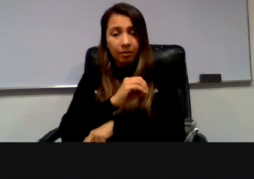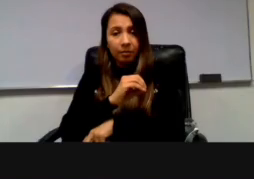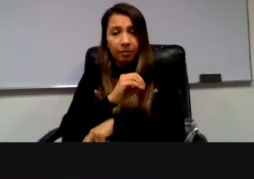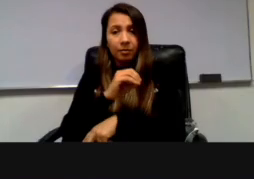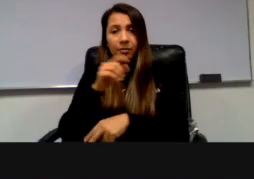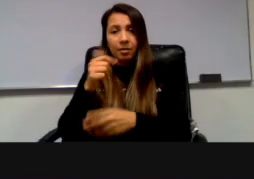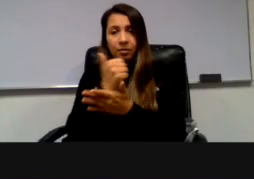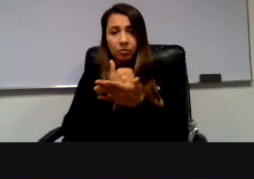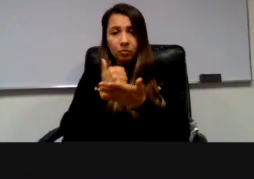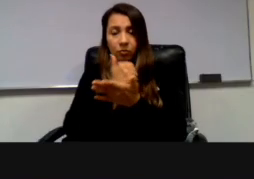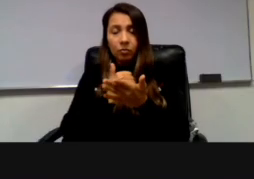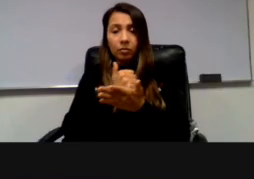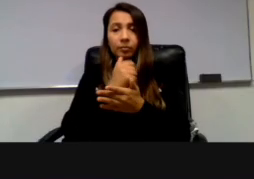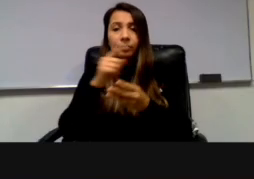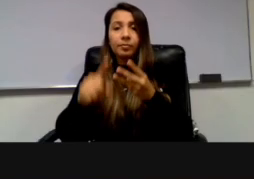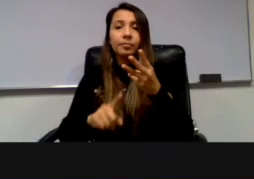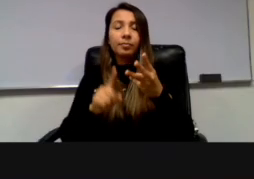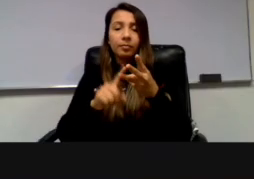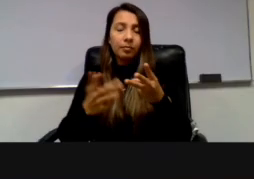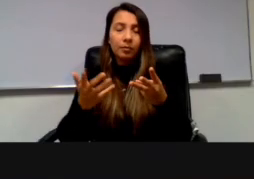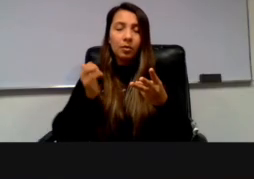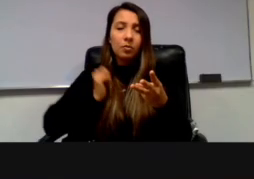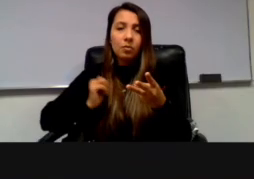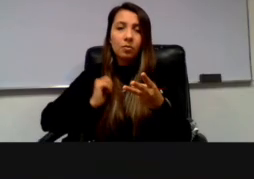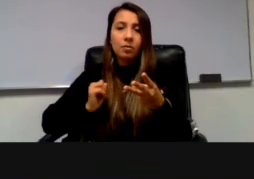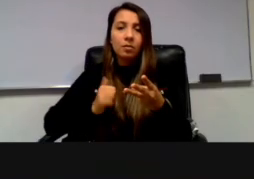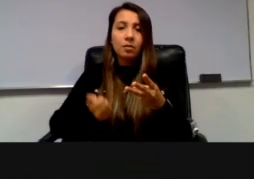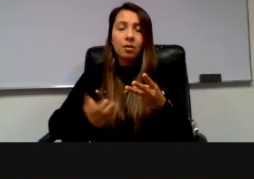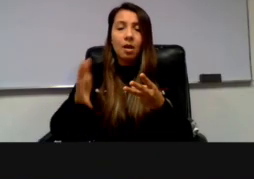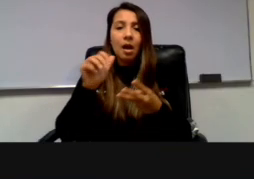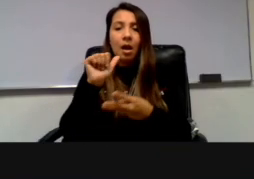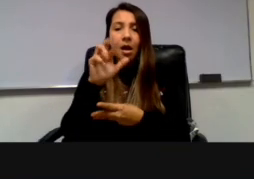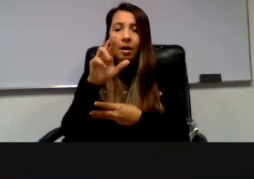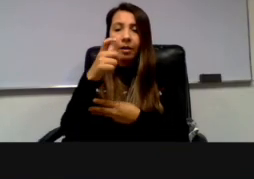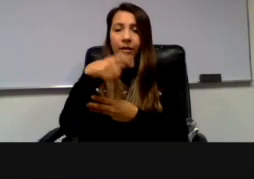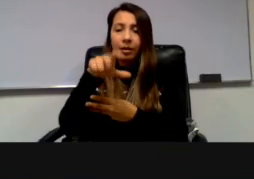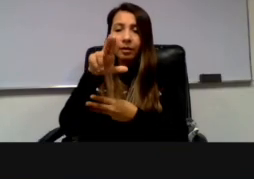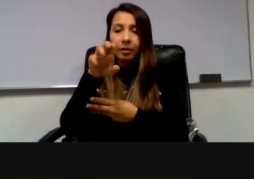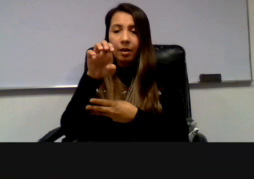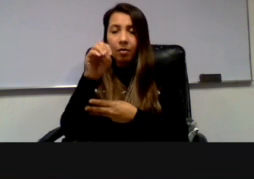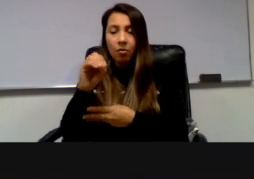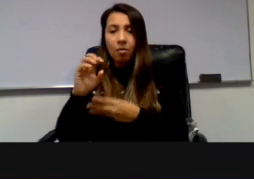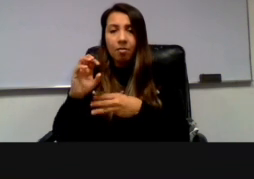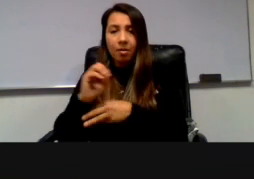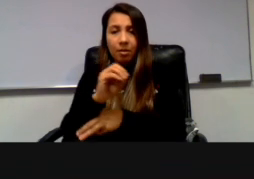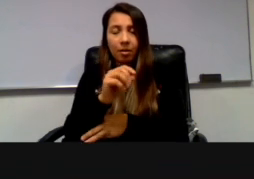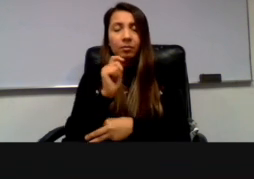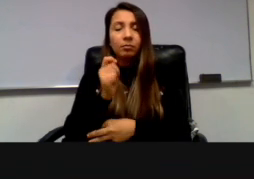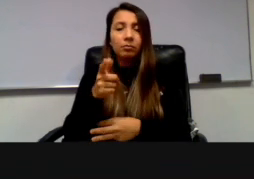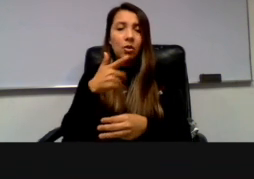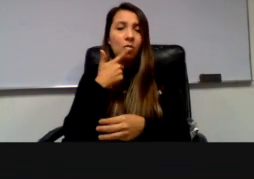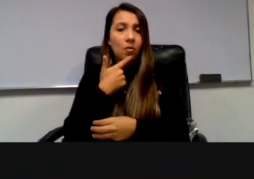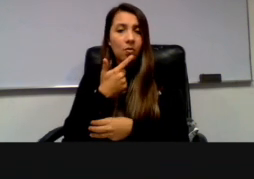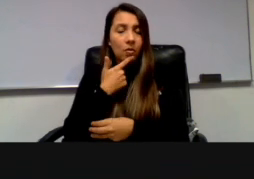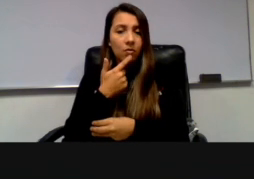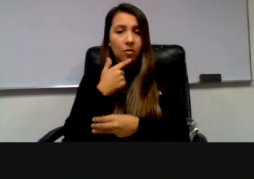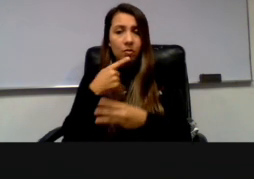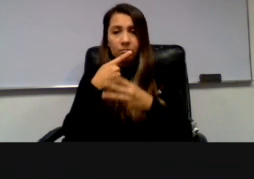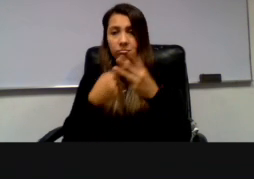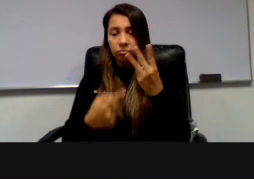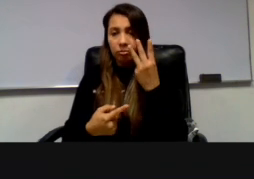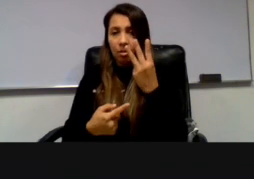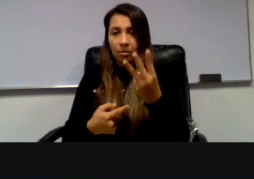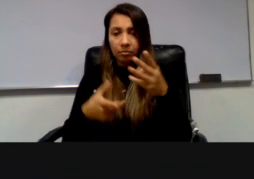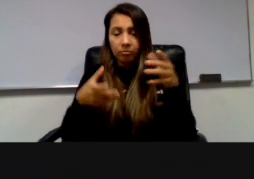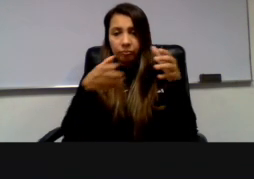se muestran en azul, y lo que en aquel entonces se conocían como arqueobacterias, que las vemos en rojo, ¿no? Y entonces son